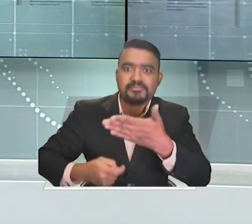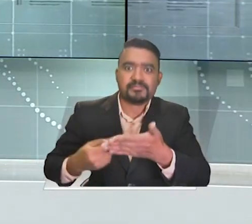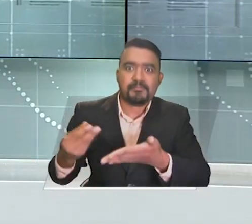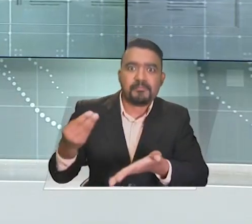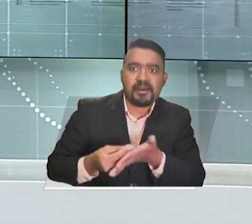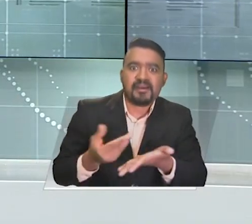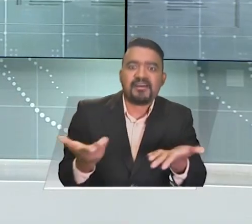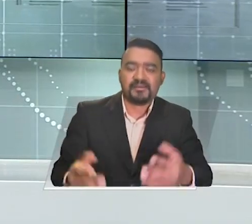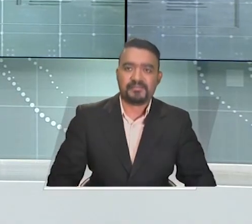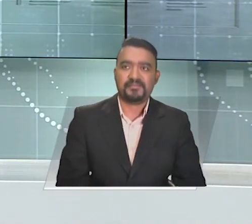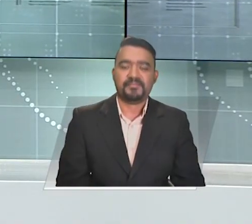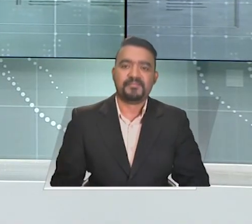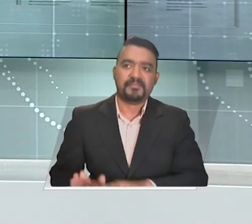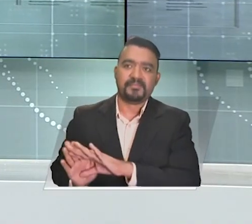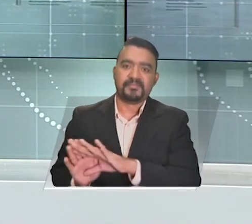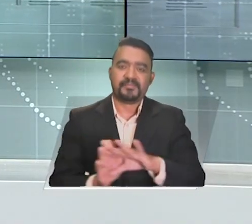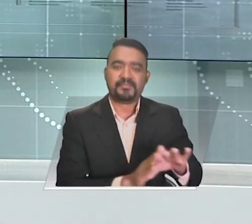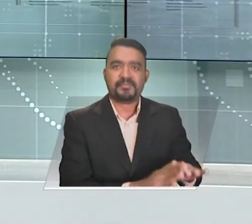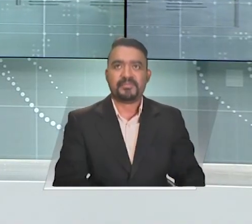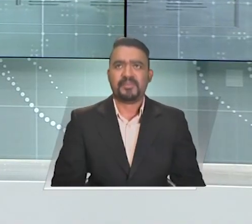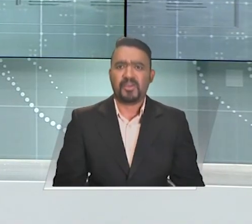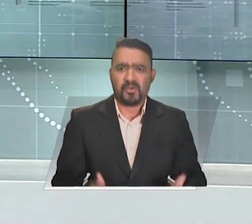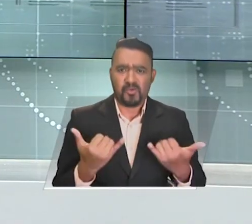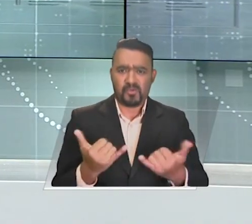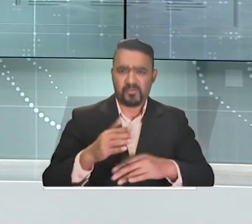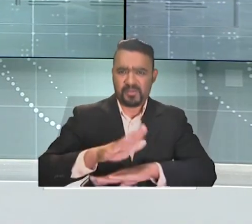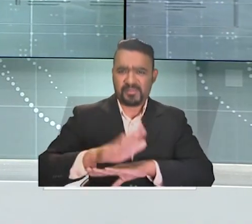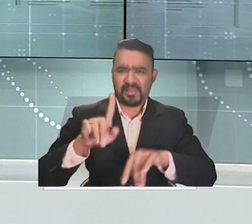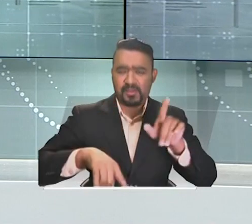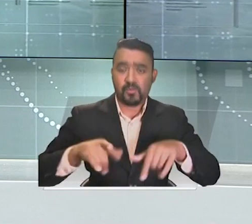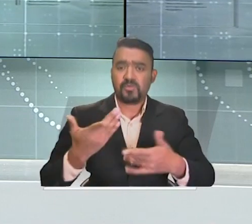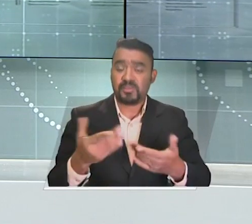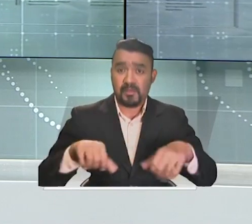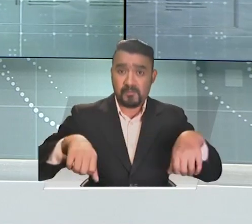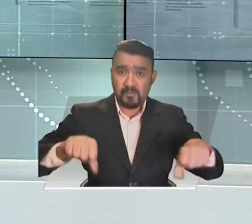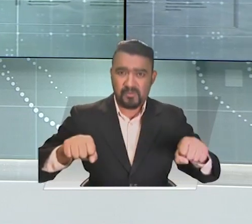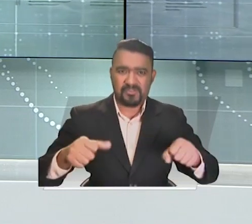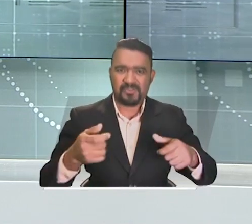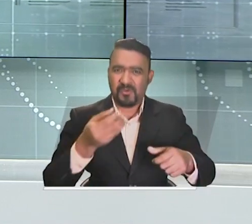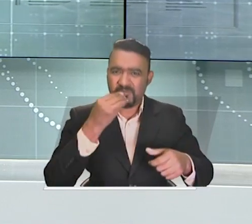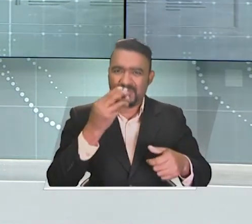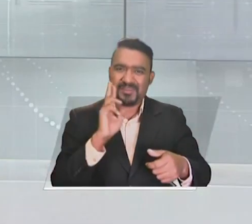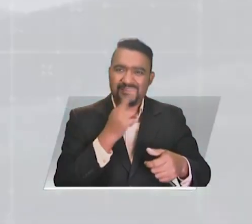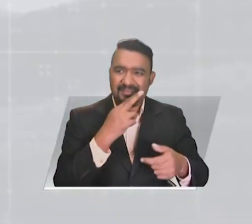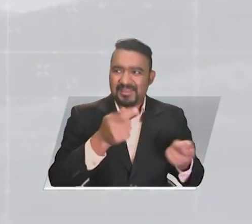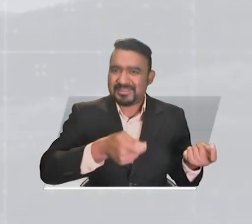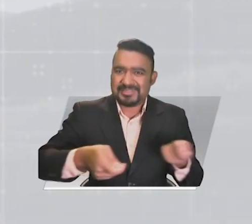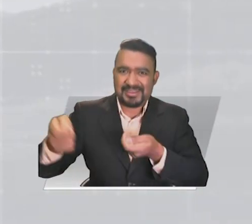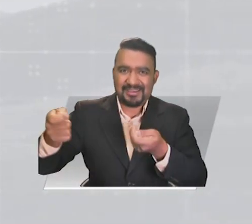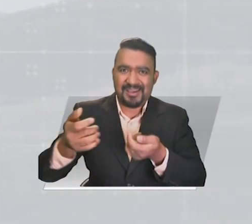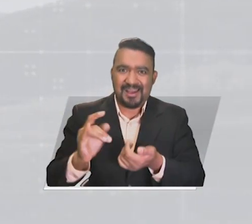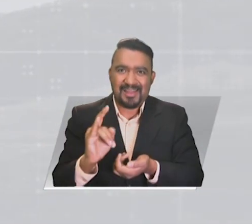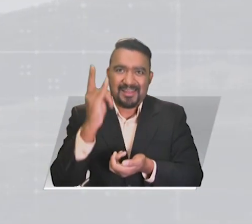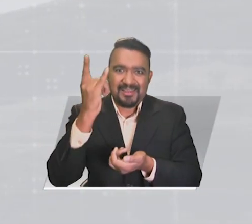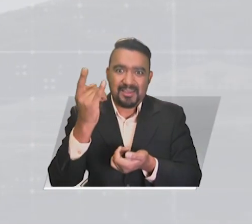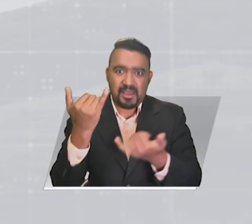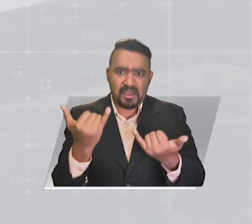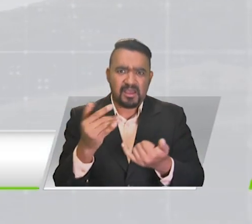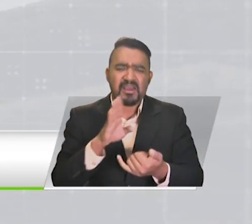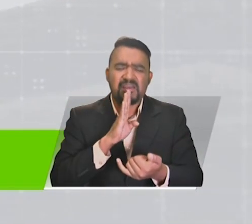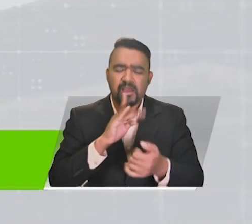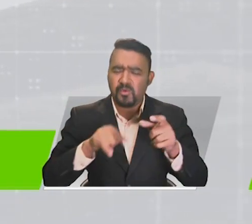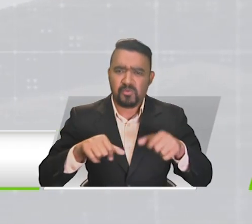Esta tarde, unos 50 domiciliarios protestaron por diferentes calles de la ciudad. Rechazan las políticas de una de las aplicaciones de